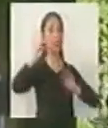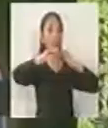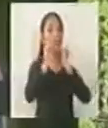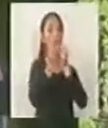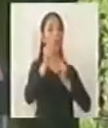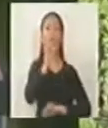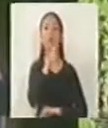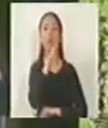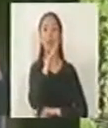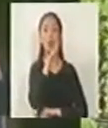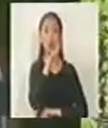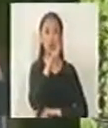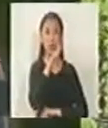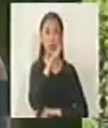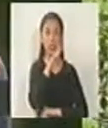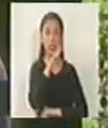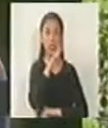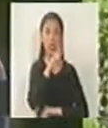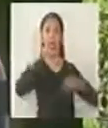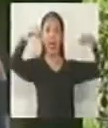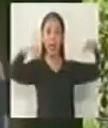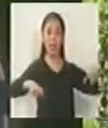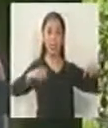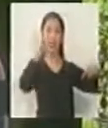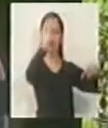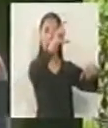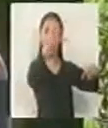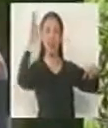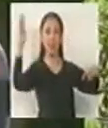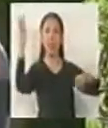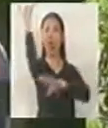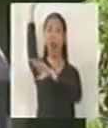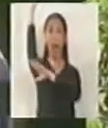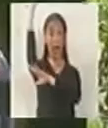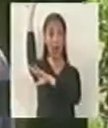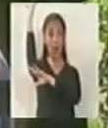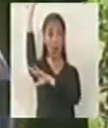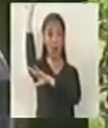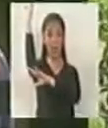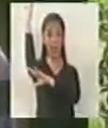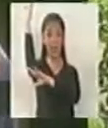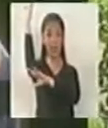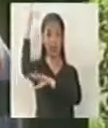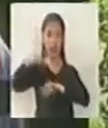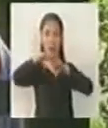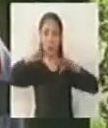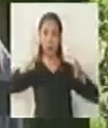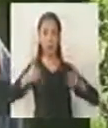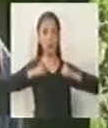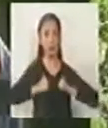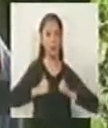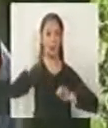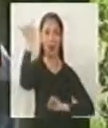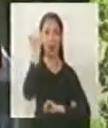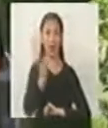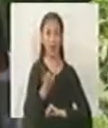de la cancha C y B, debajo de los arbolitos, para que la gente tenga comodidad para ver los partidos. Y bueno, vamos a